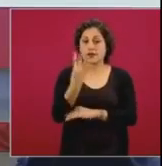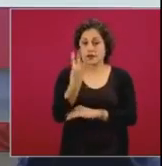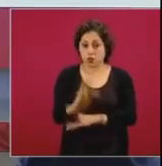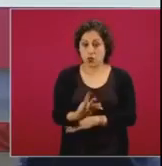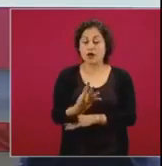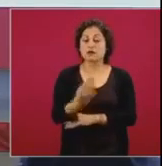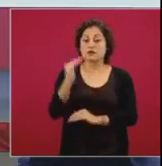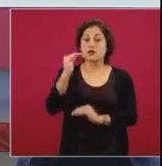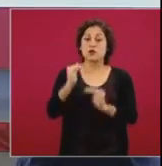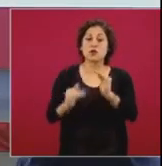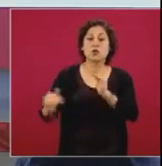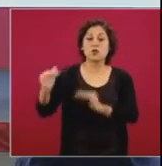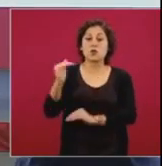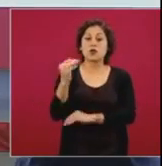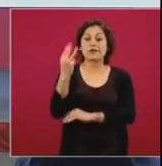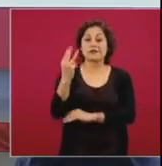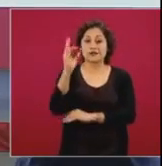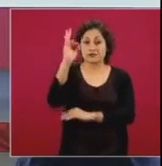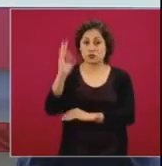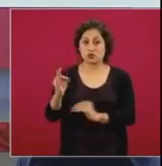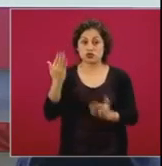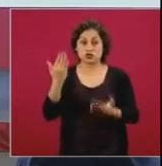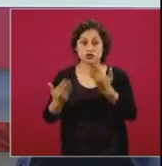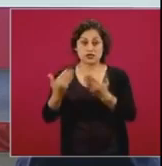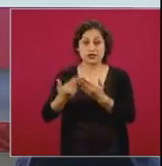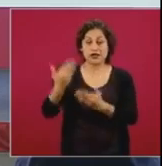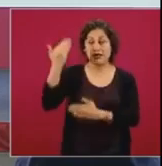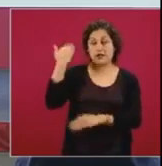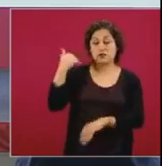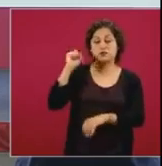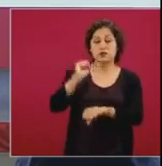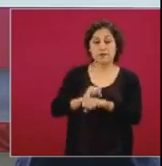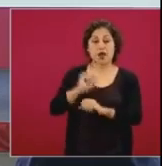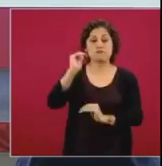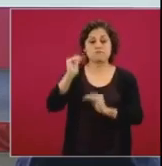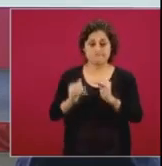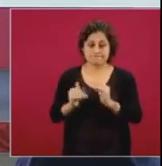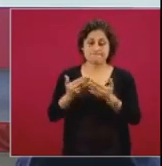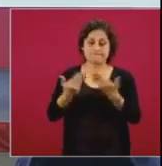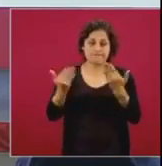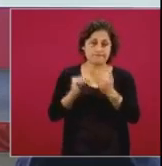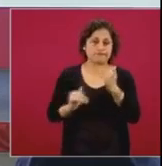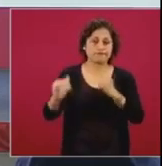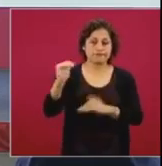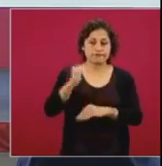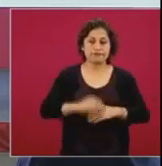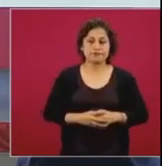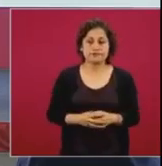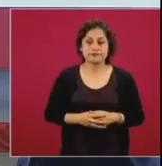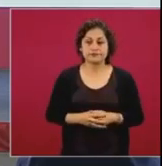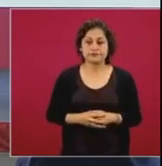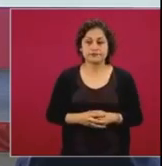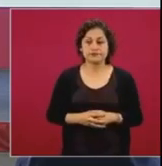con respecto a la semana epidemiológica anterior, un total